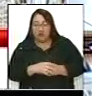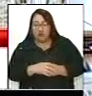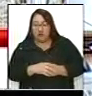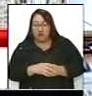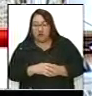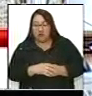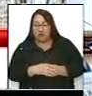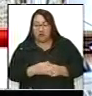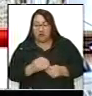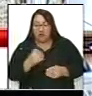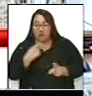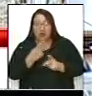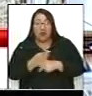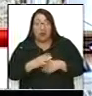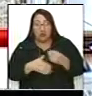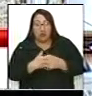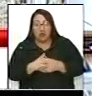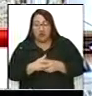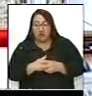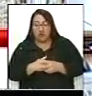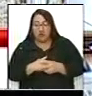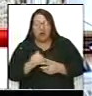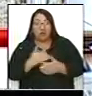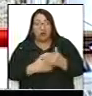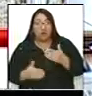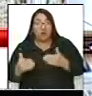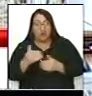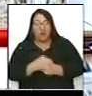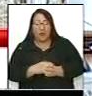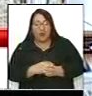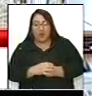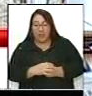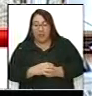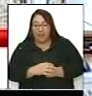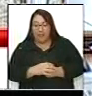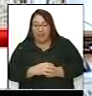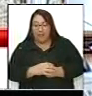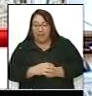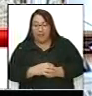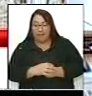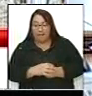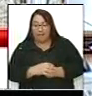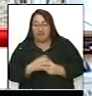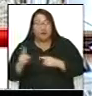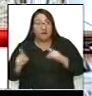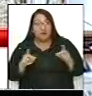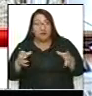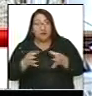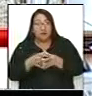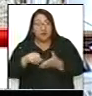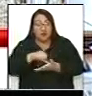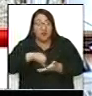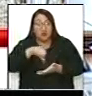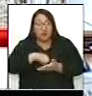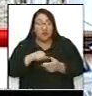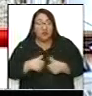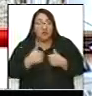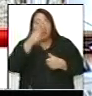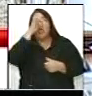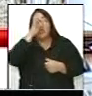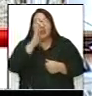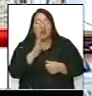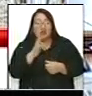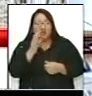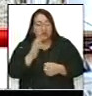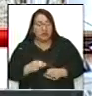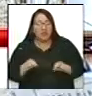antes de todo a poner, no, de mediador, ponerlo en el centro de nuestra vida, Dios. Es